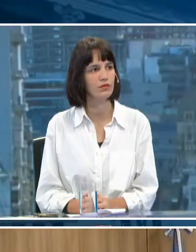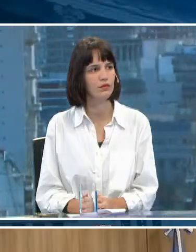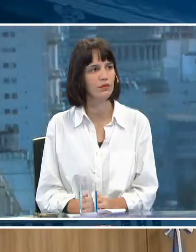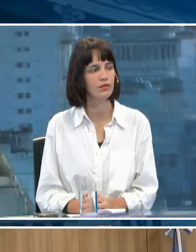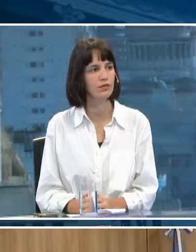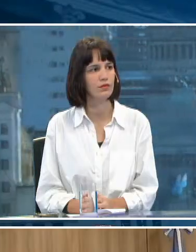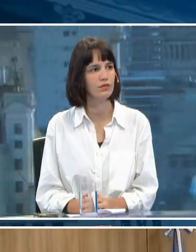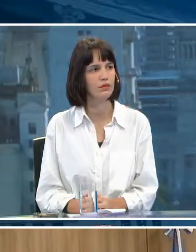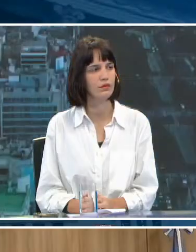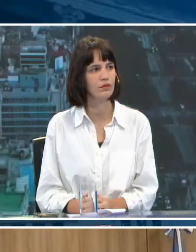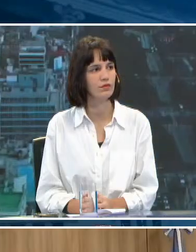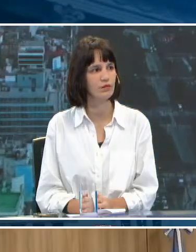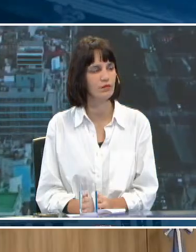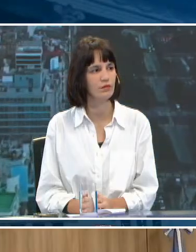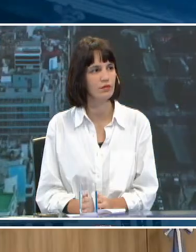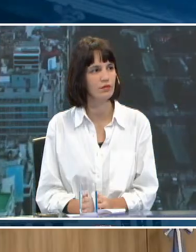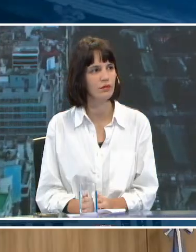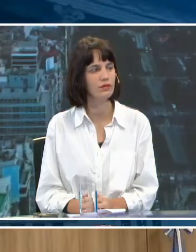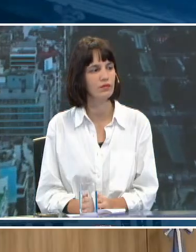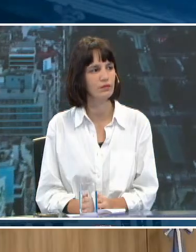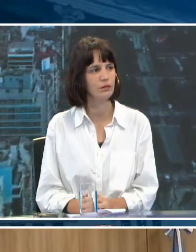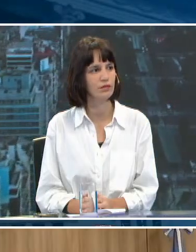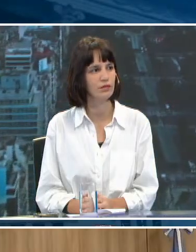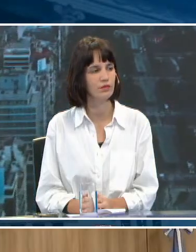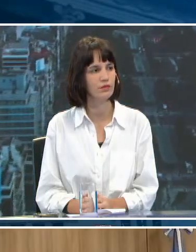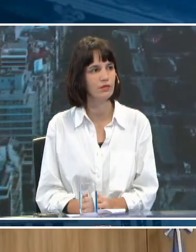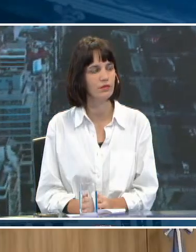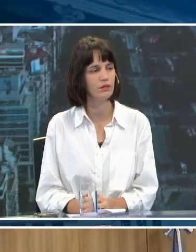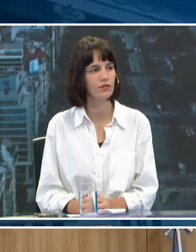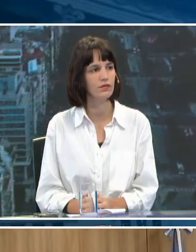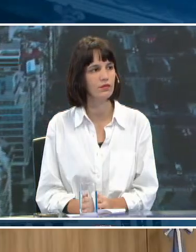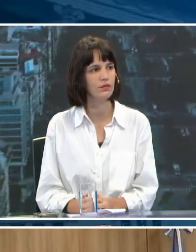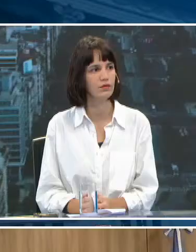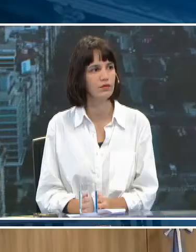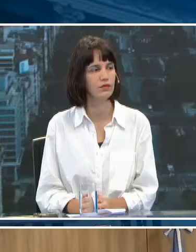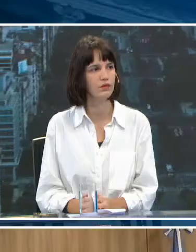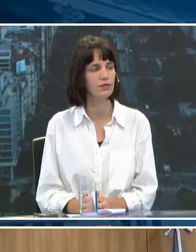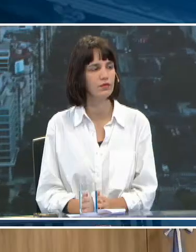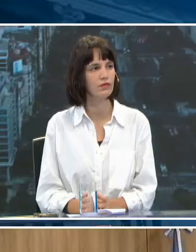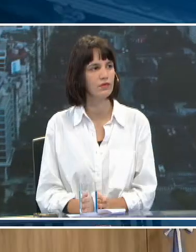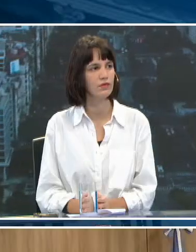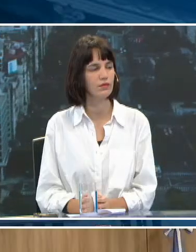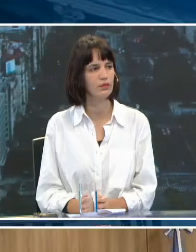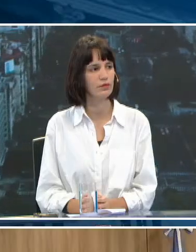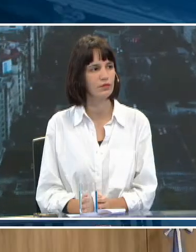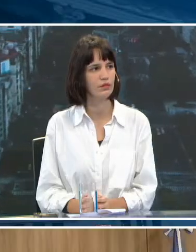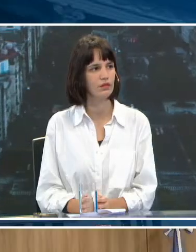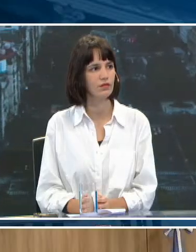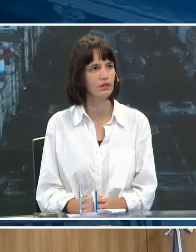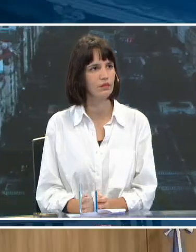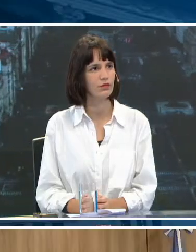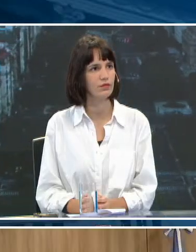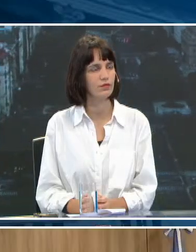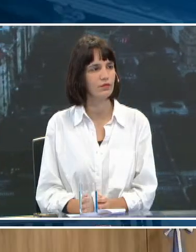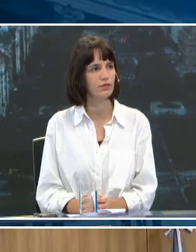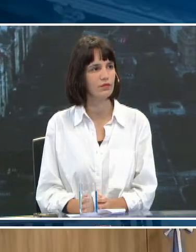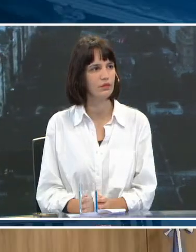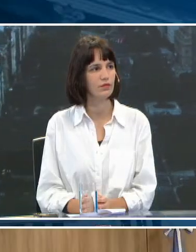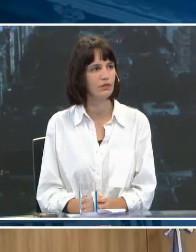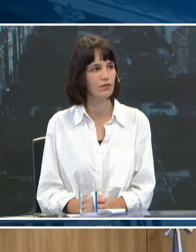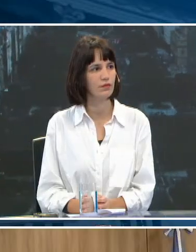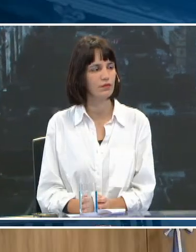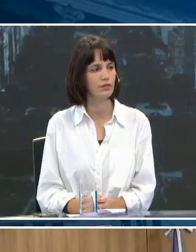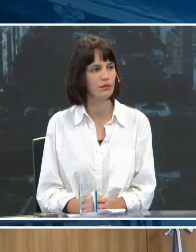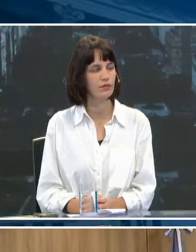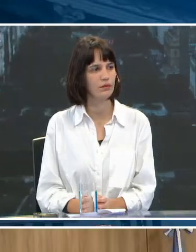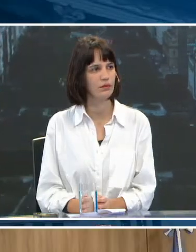te voy a nombrar los principales. Andrés Gil Domínguez, abogado constitucionalista. Ricardo Gilavedra, presidente del Colegio de Abogados de